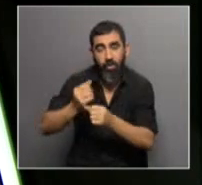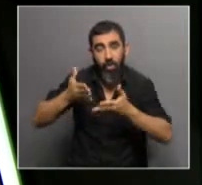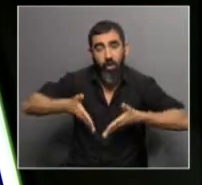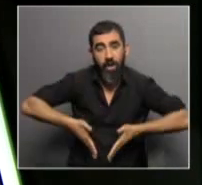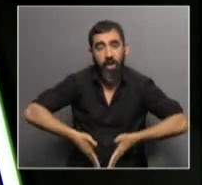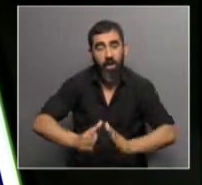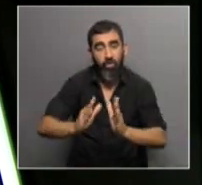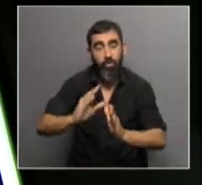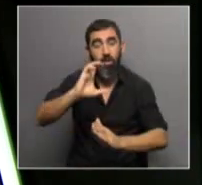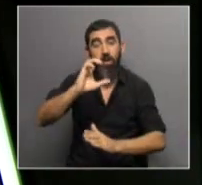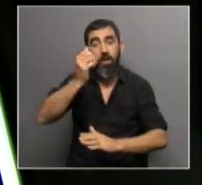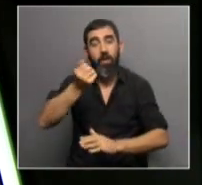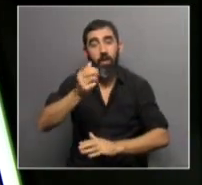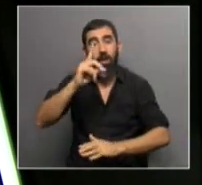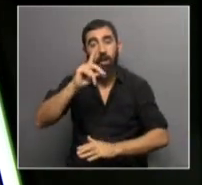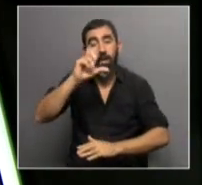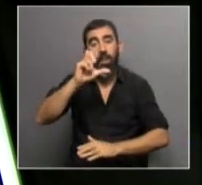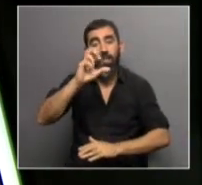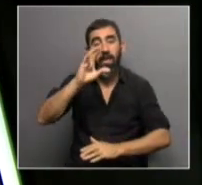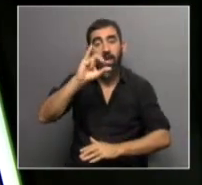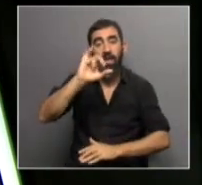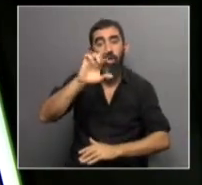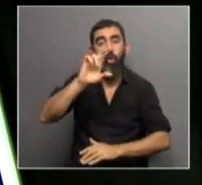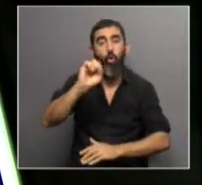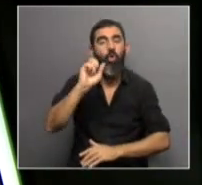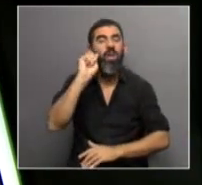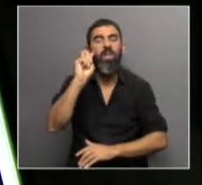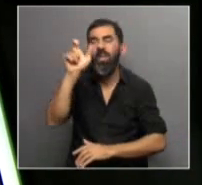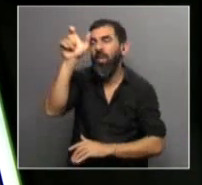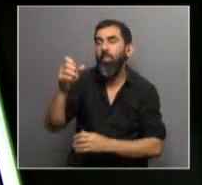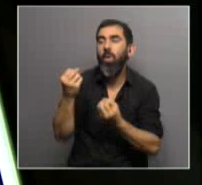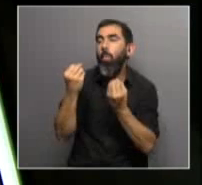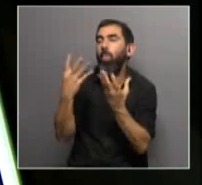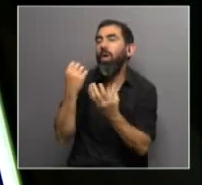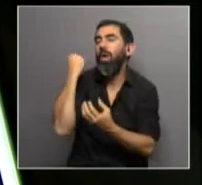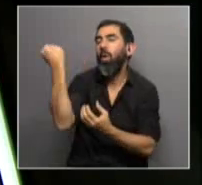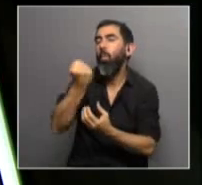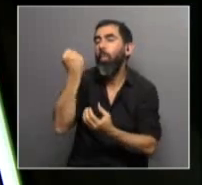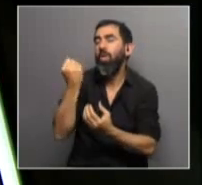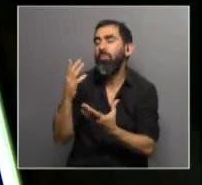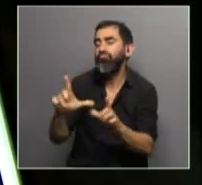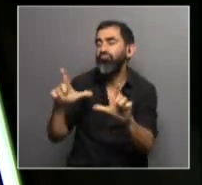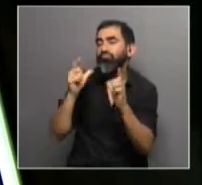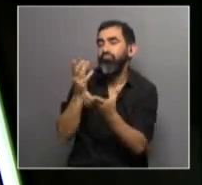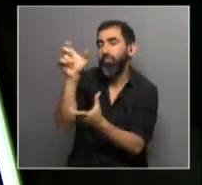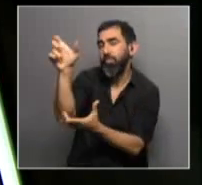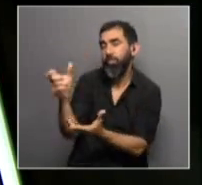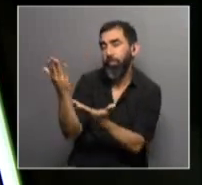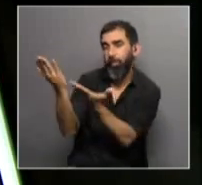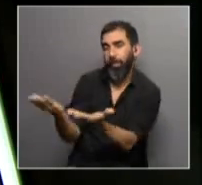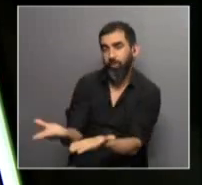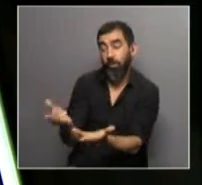roberto caldeyro barcia quien fue por qué es tan importante destacar su figura bueno por un lado su